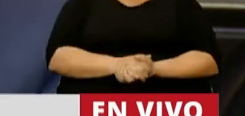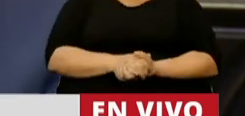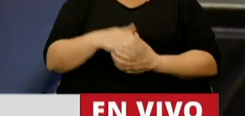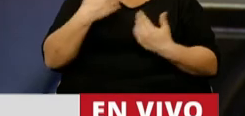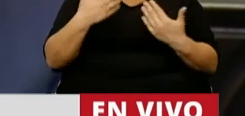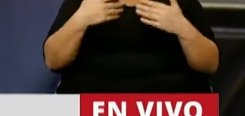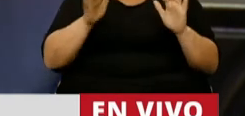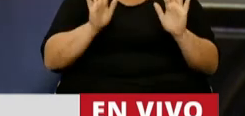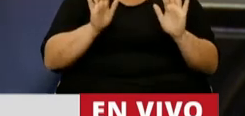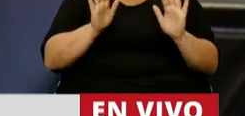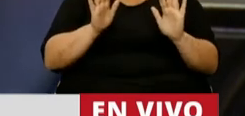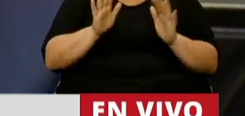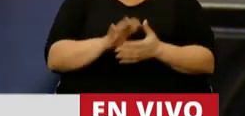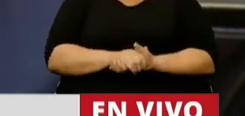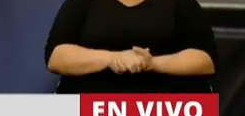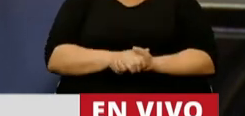que podríamos